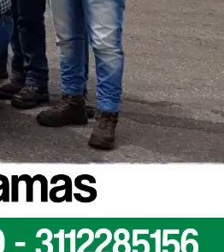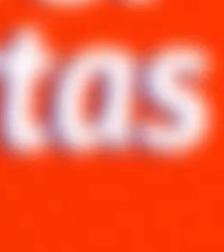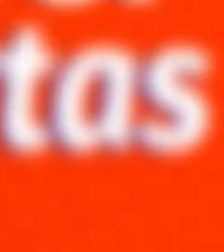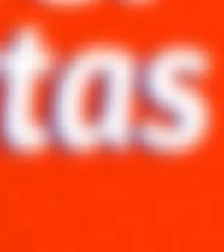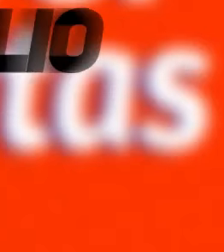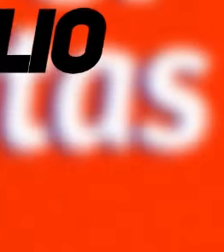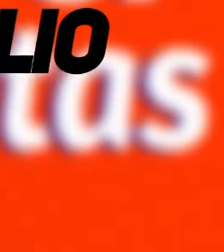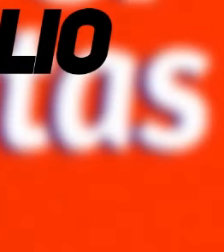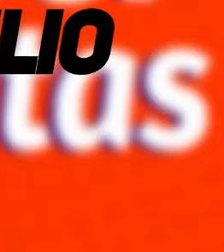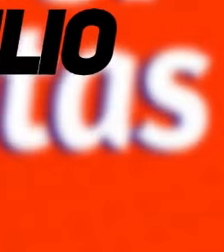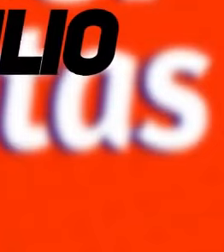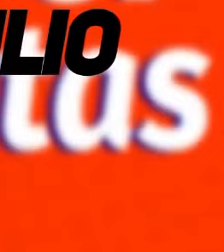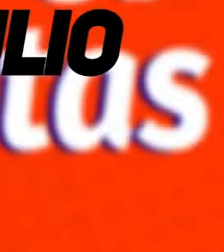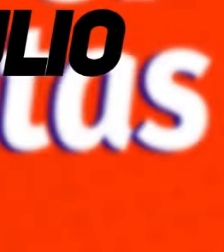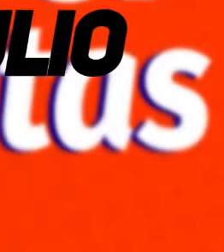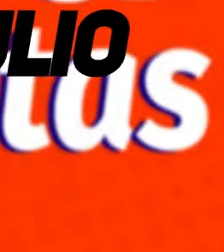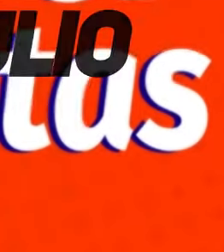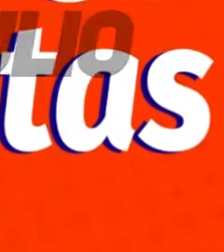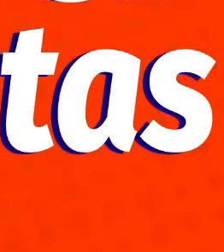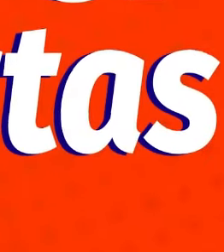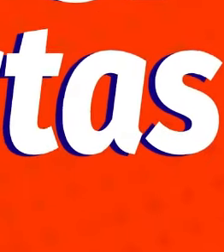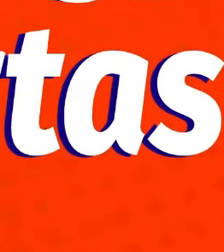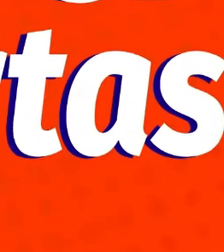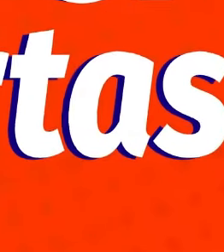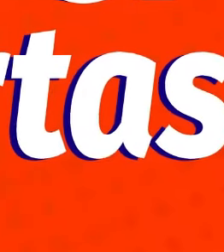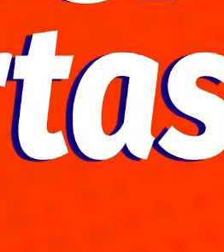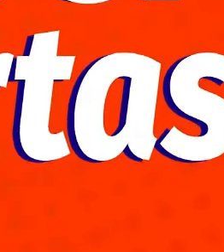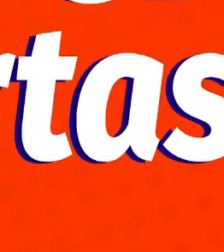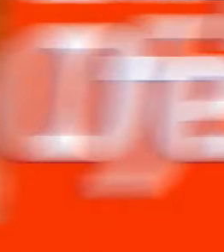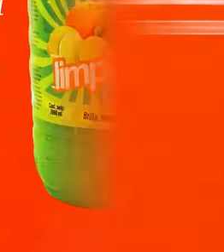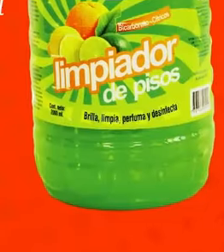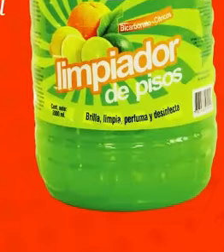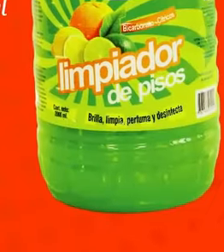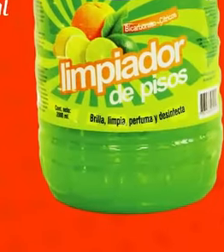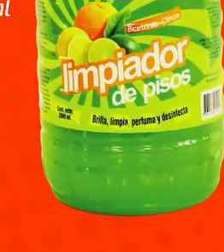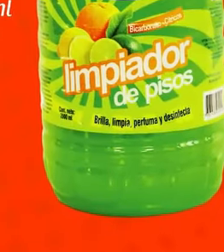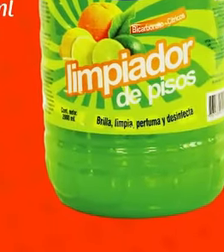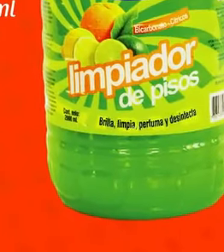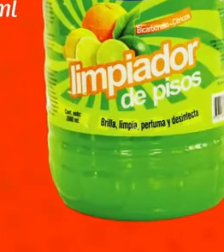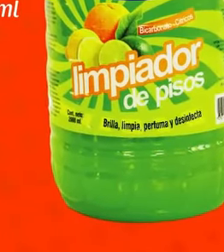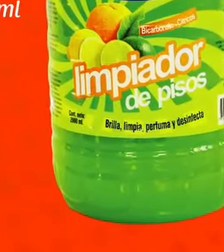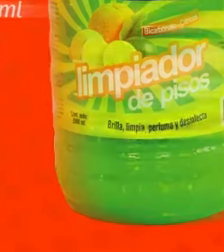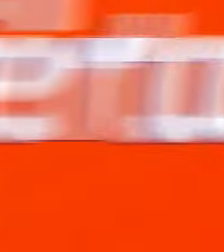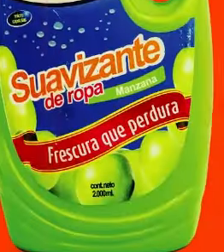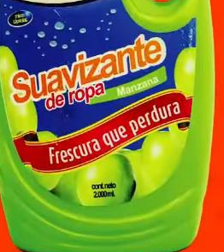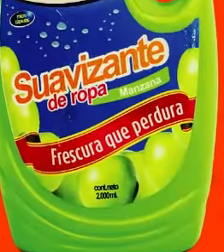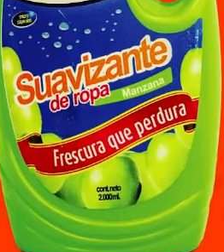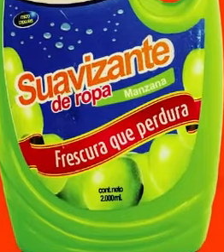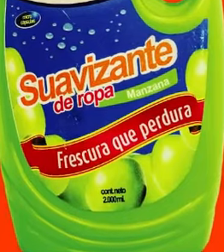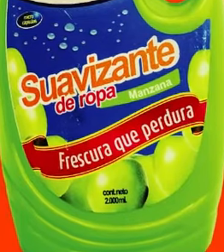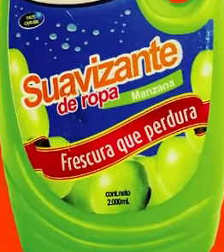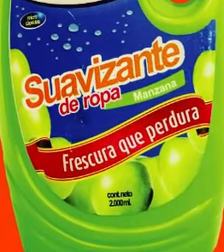Unioriente. Aprovecha hoy y hasta el 4 de julio todas las superofertas en Más por Menos.